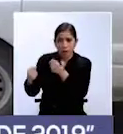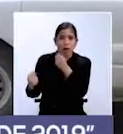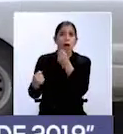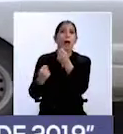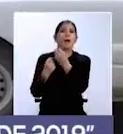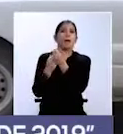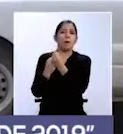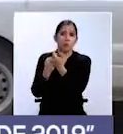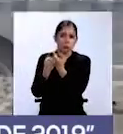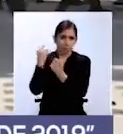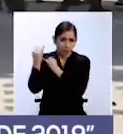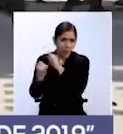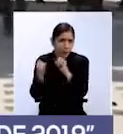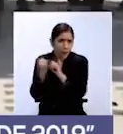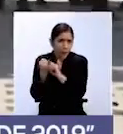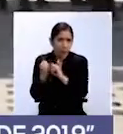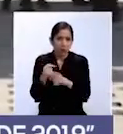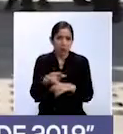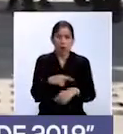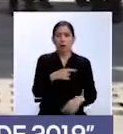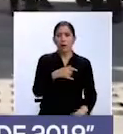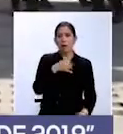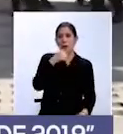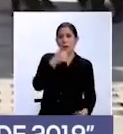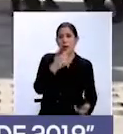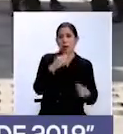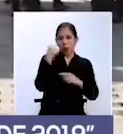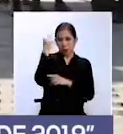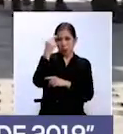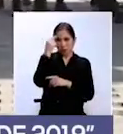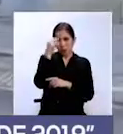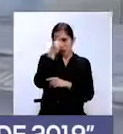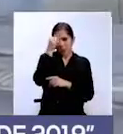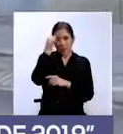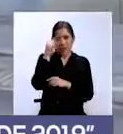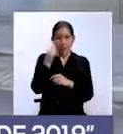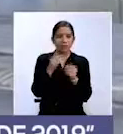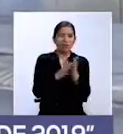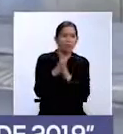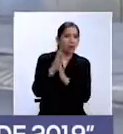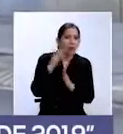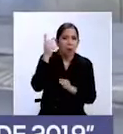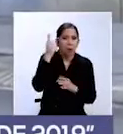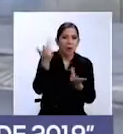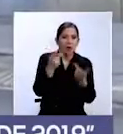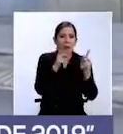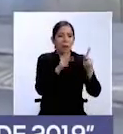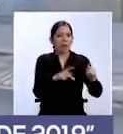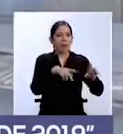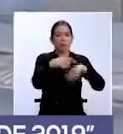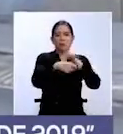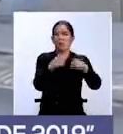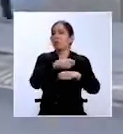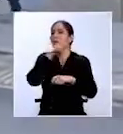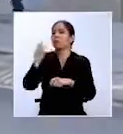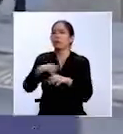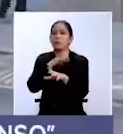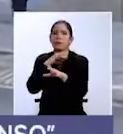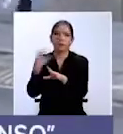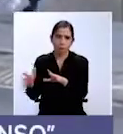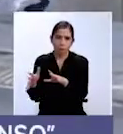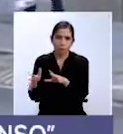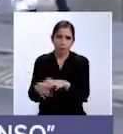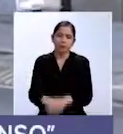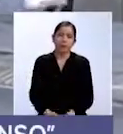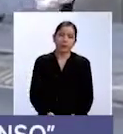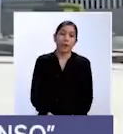internacional, desechándolo solamente por intereses políticos y figurativos de carácter personal. El 2020 hasta